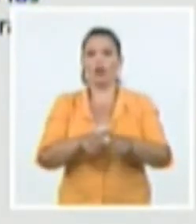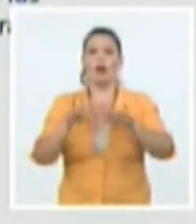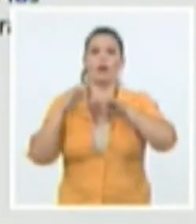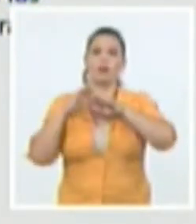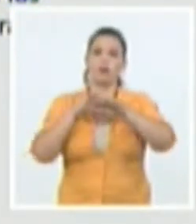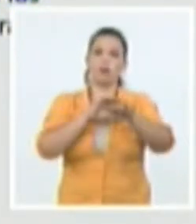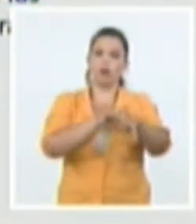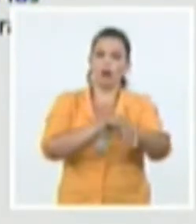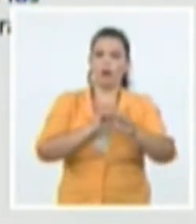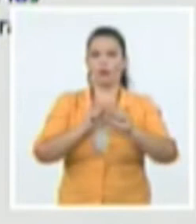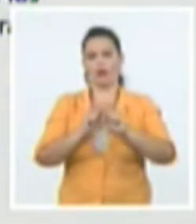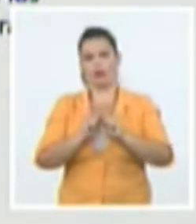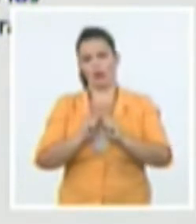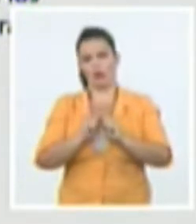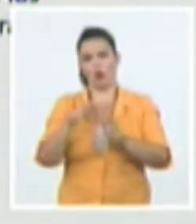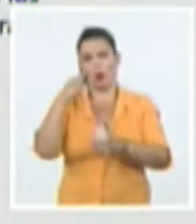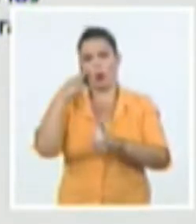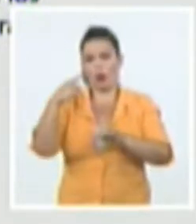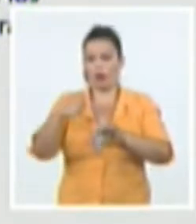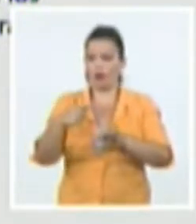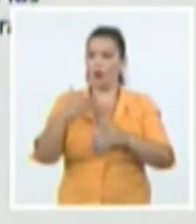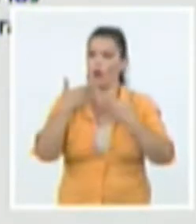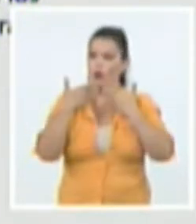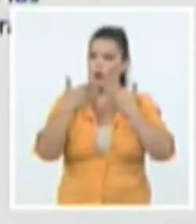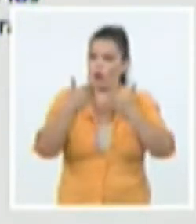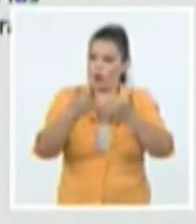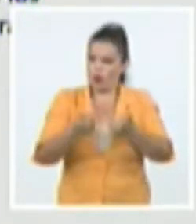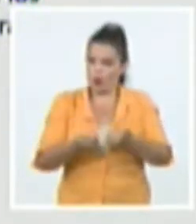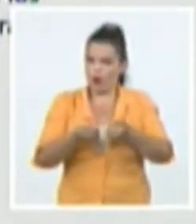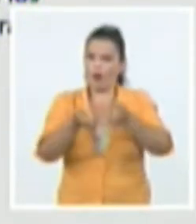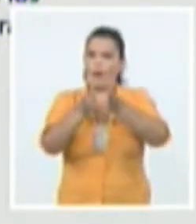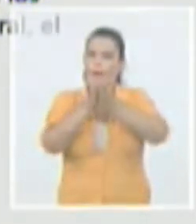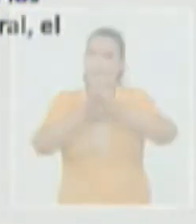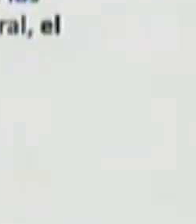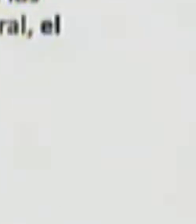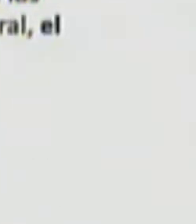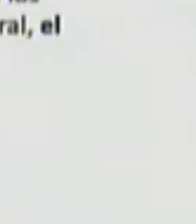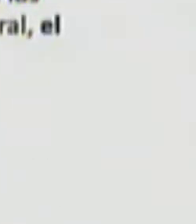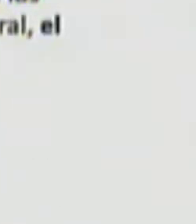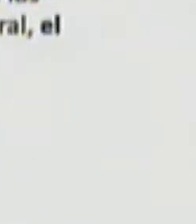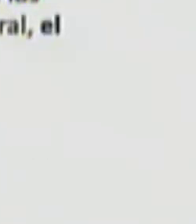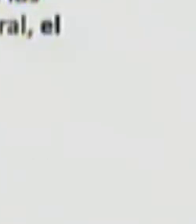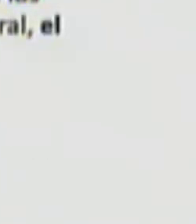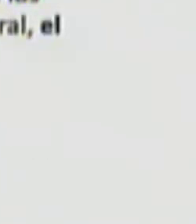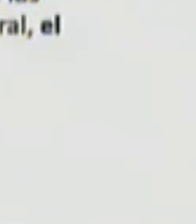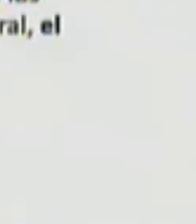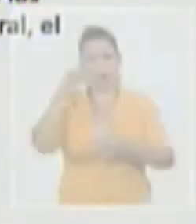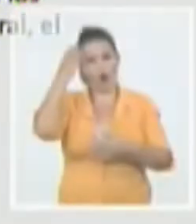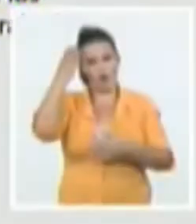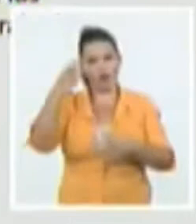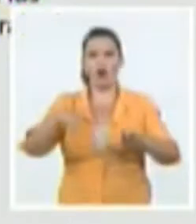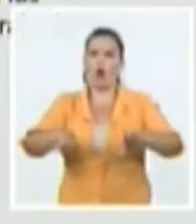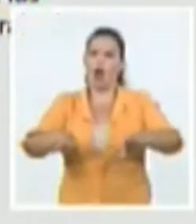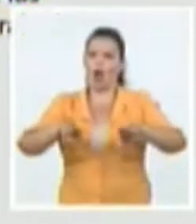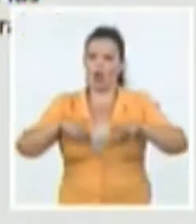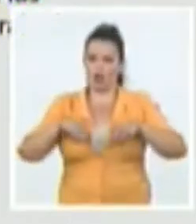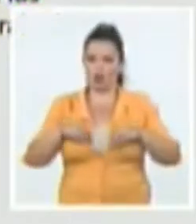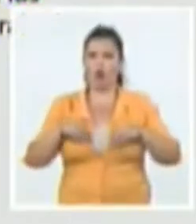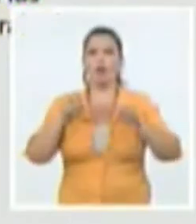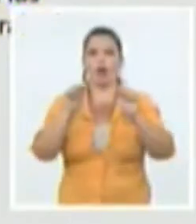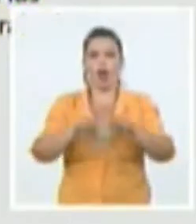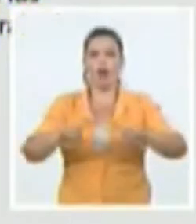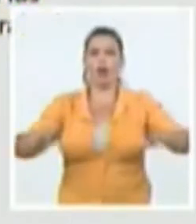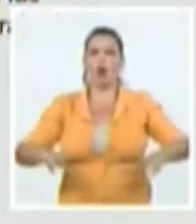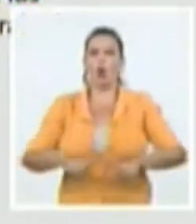y pacíficos, se reconocen por el Estado siempre que se ejerzan con respeto al orden